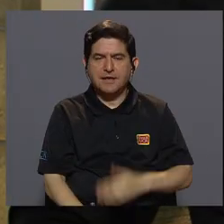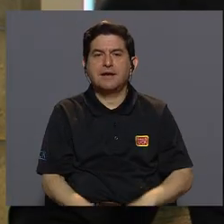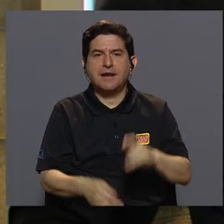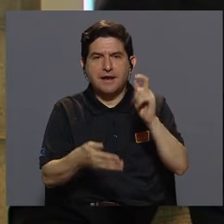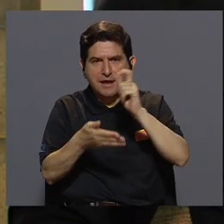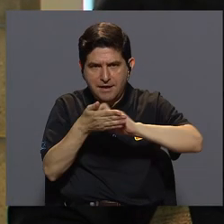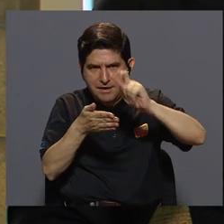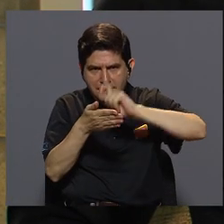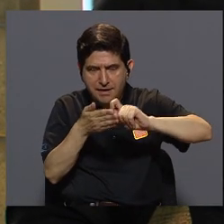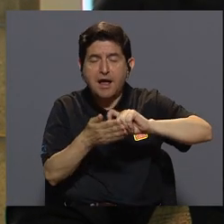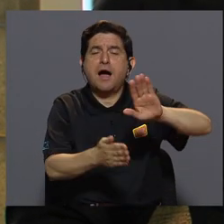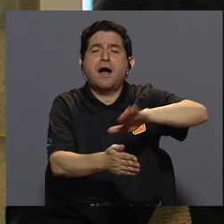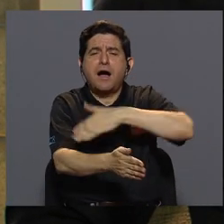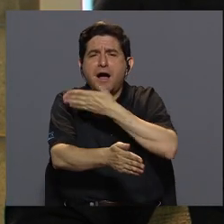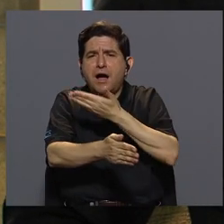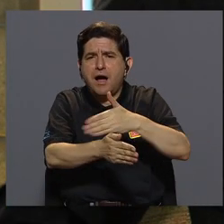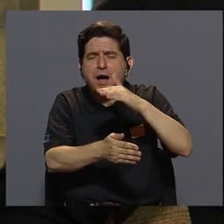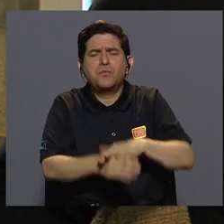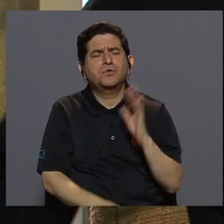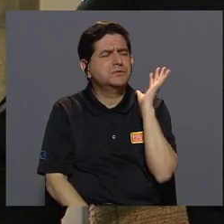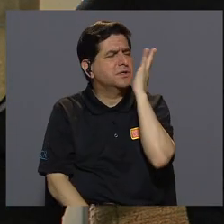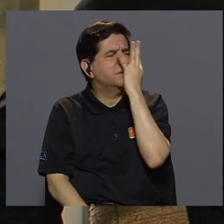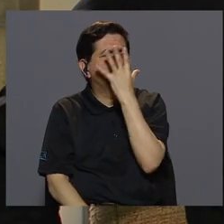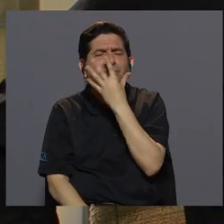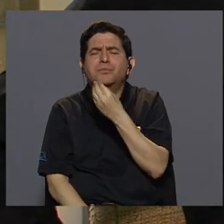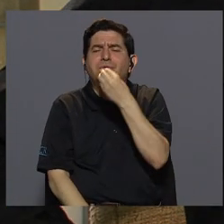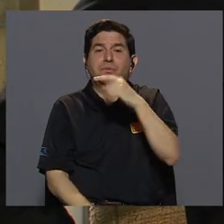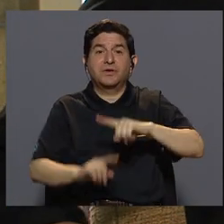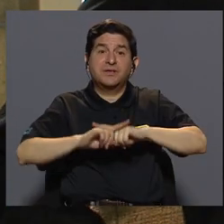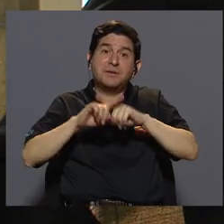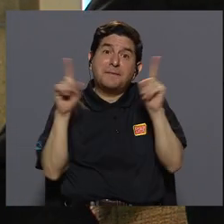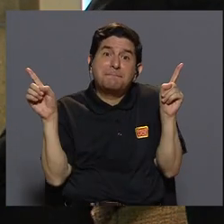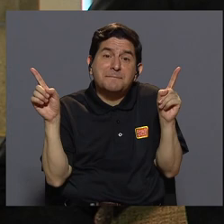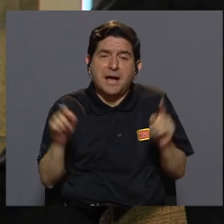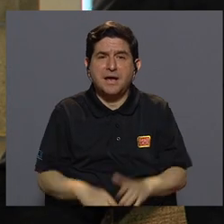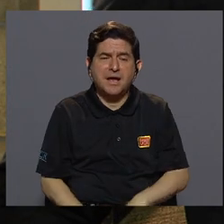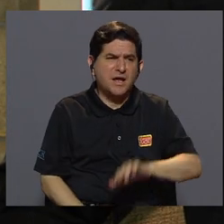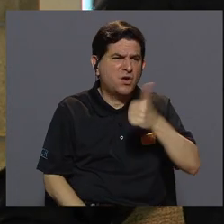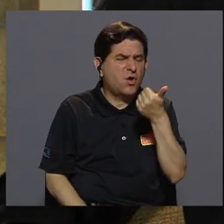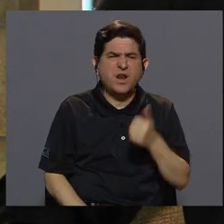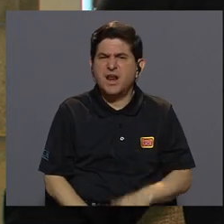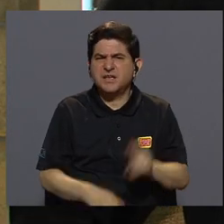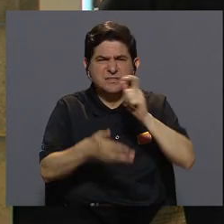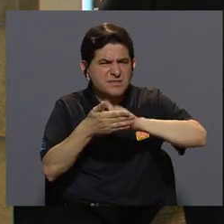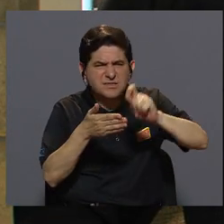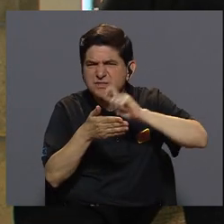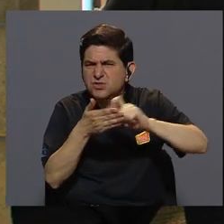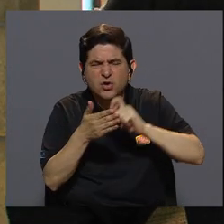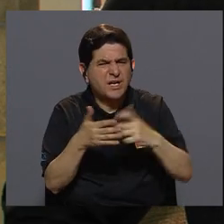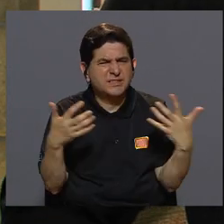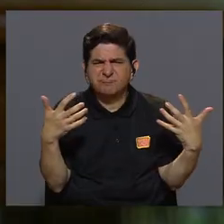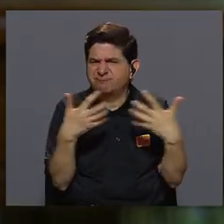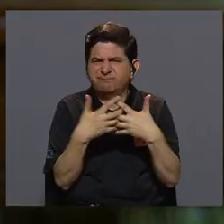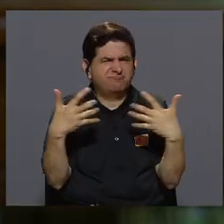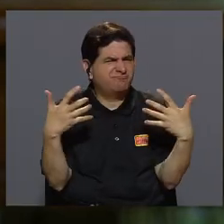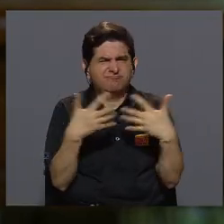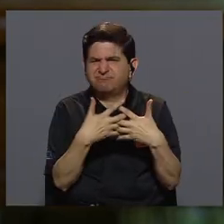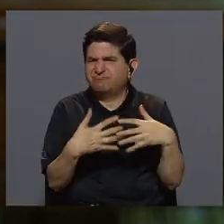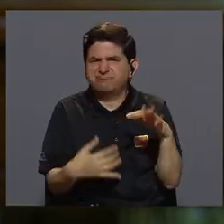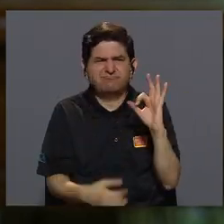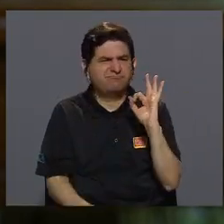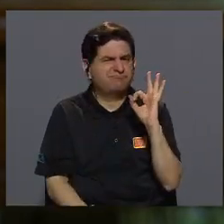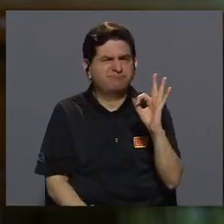la letra a una música muy, muy bonita, pero que las otras letras que habían tenido como que no calzaban muy